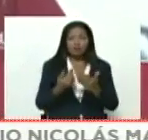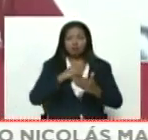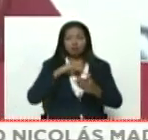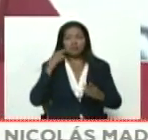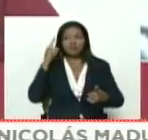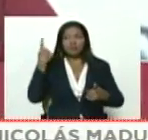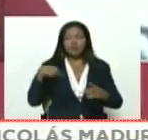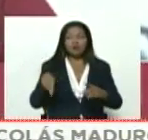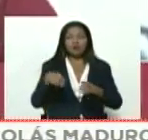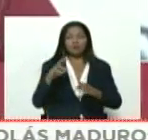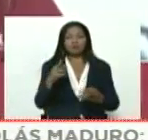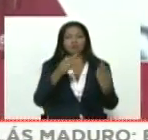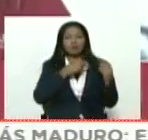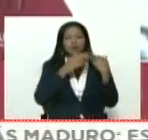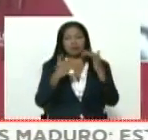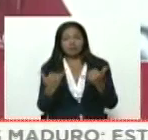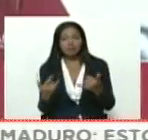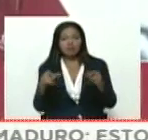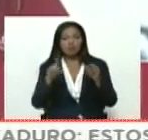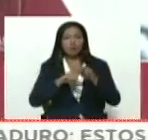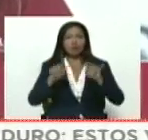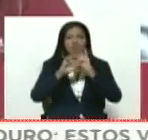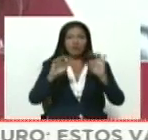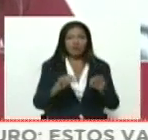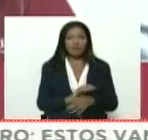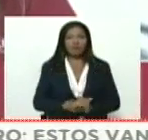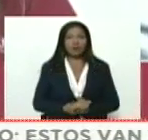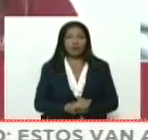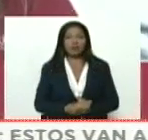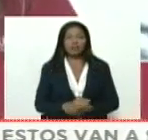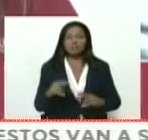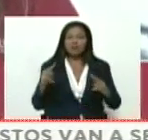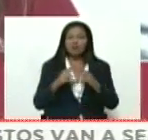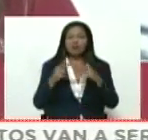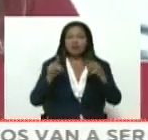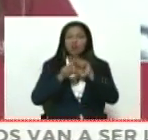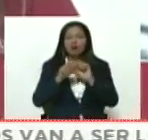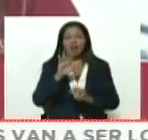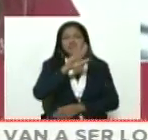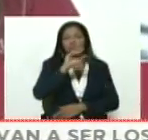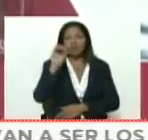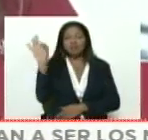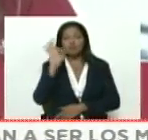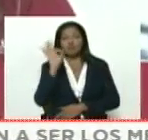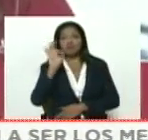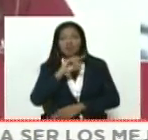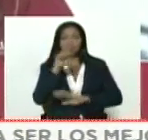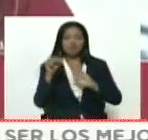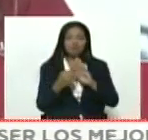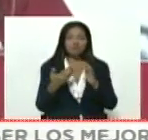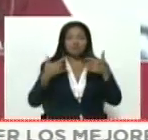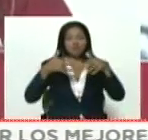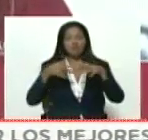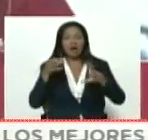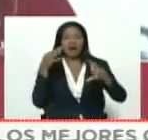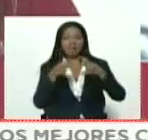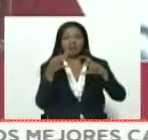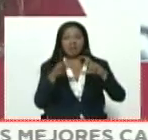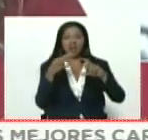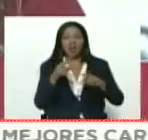la responsabilidad con la juventud del partido de encontrar el 50% de los militantes y